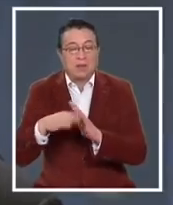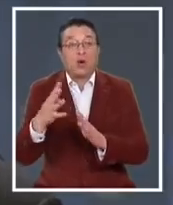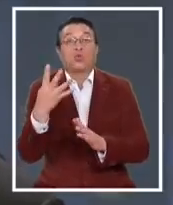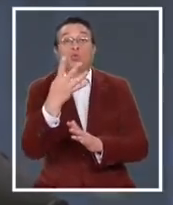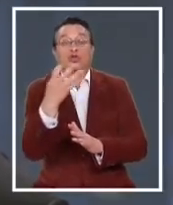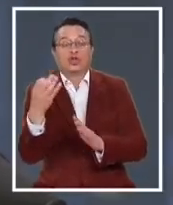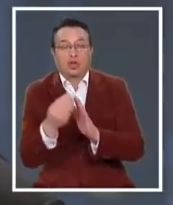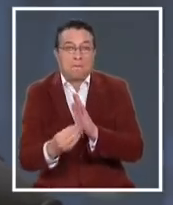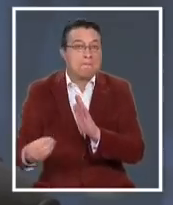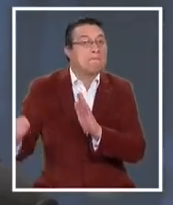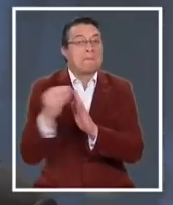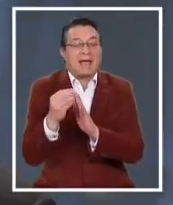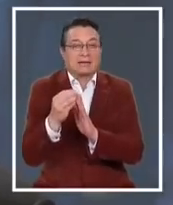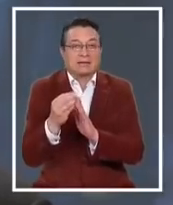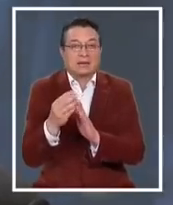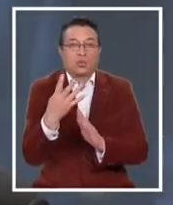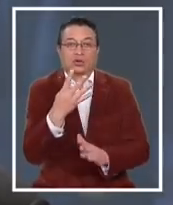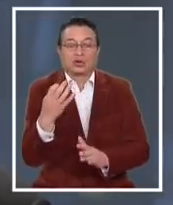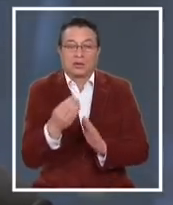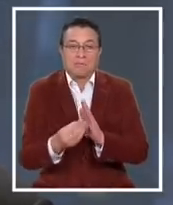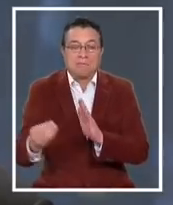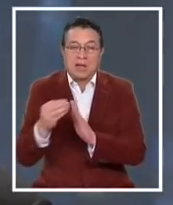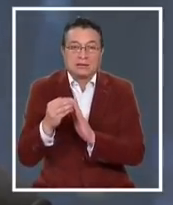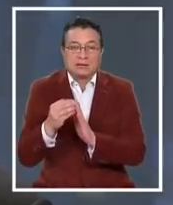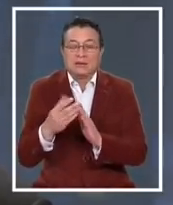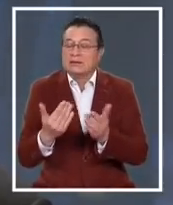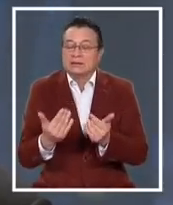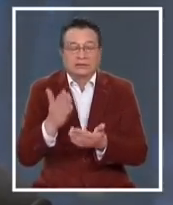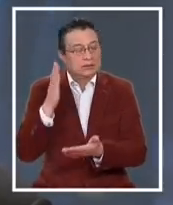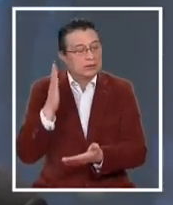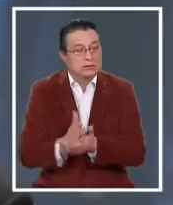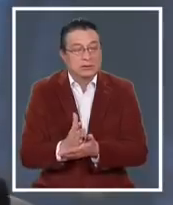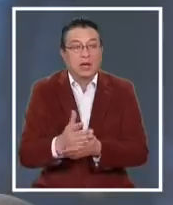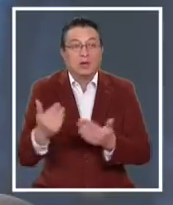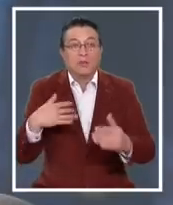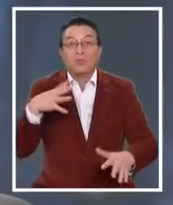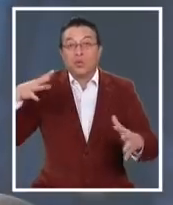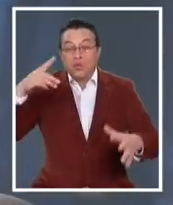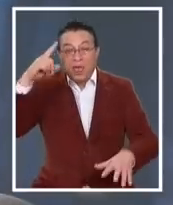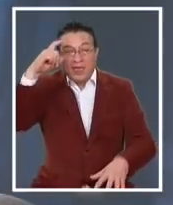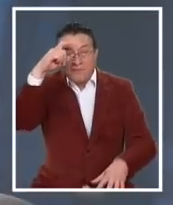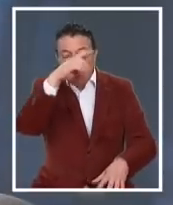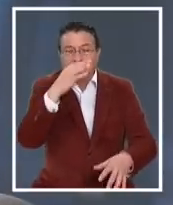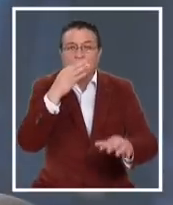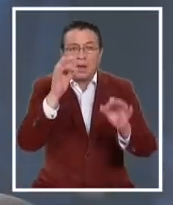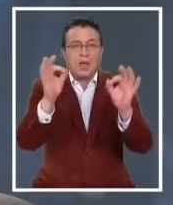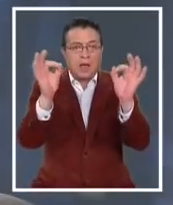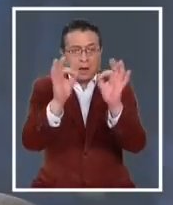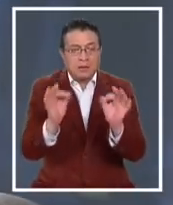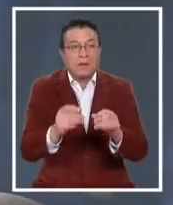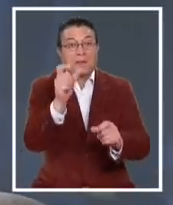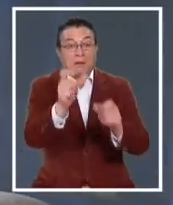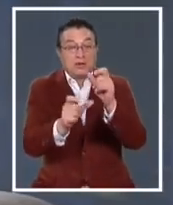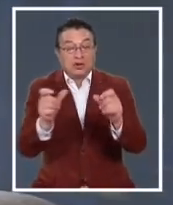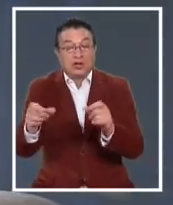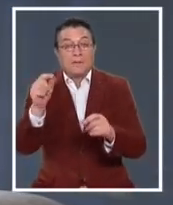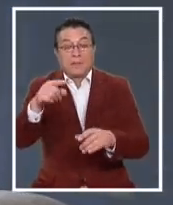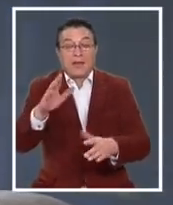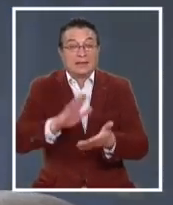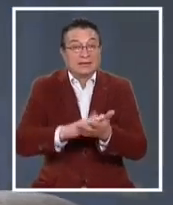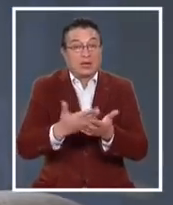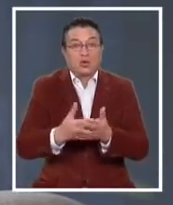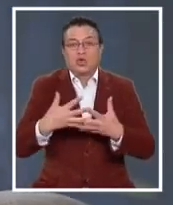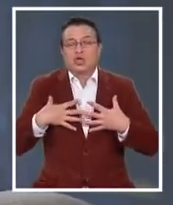400 más al menos. Por lo tanto, es muy complicado explicar esto. Eso es para el personal de salud que está